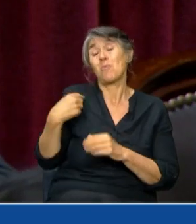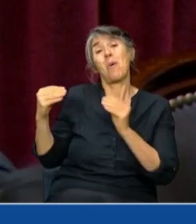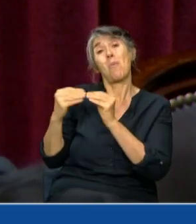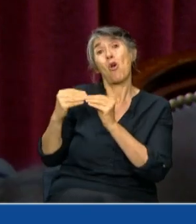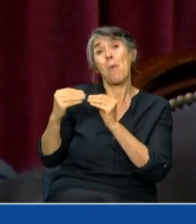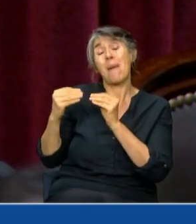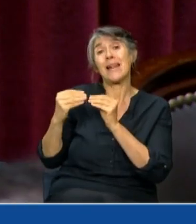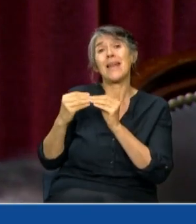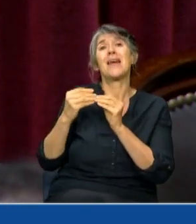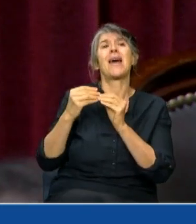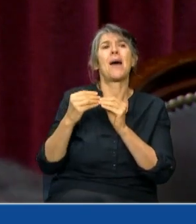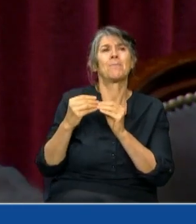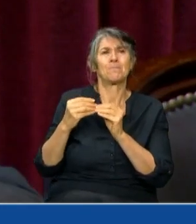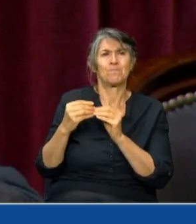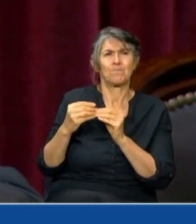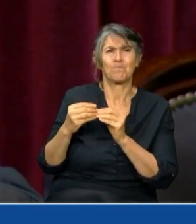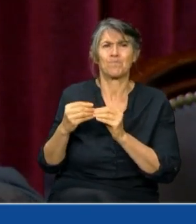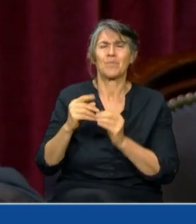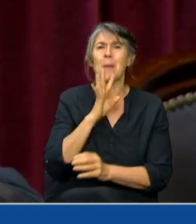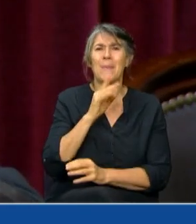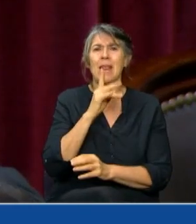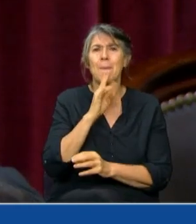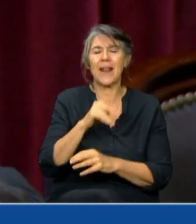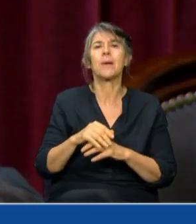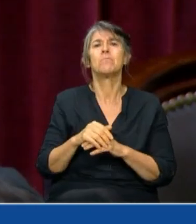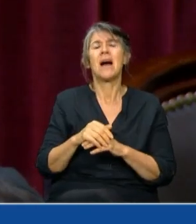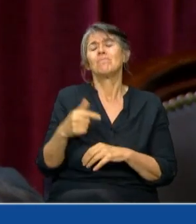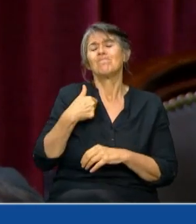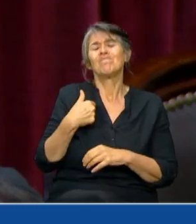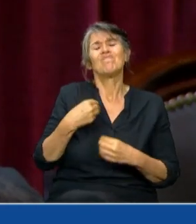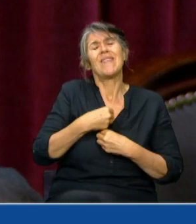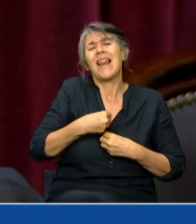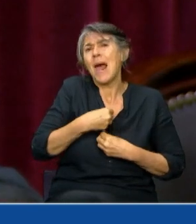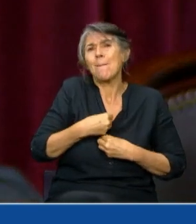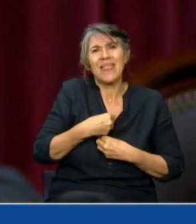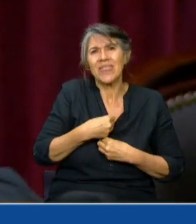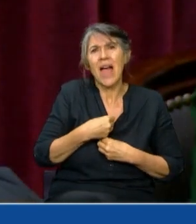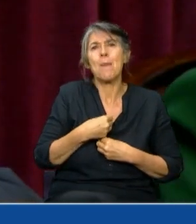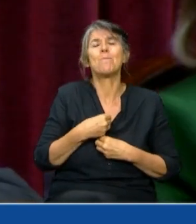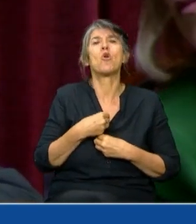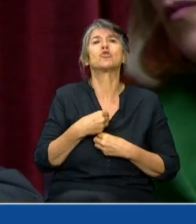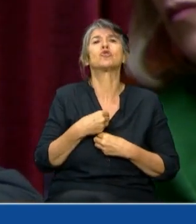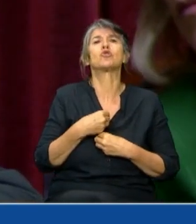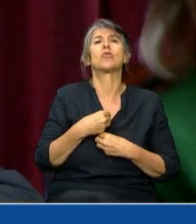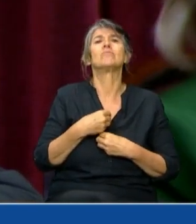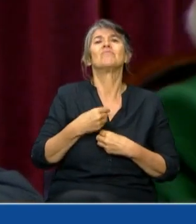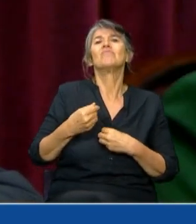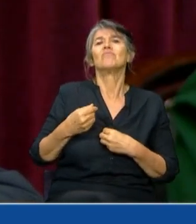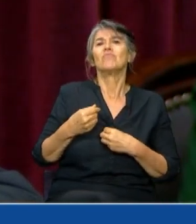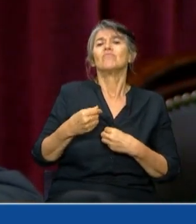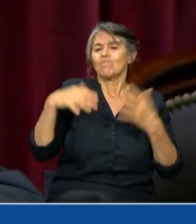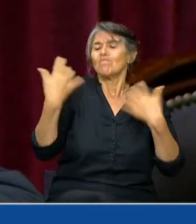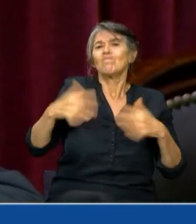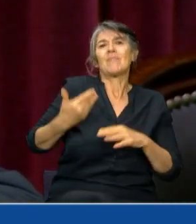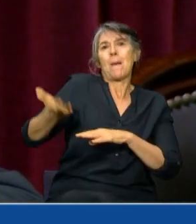Miriam Bregman, lamentamos y nos duelen profundamente las víctimas civiles del pasado sábado